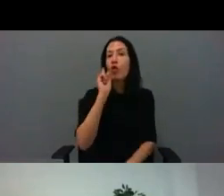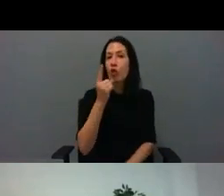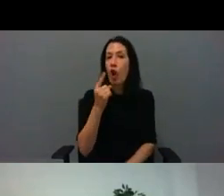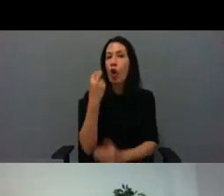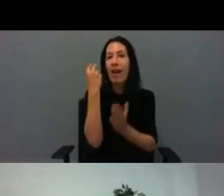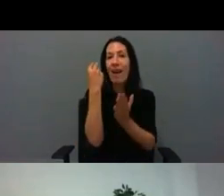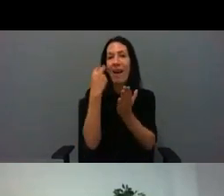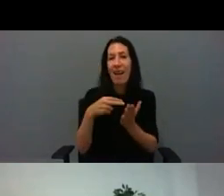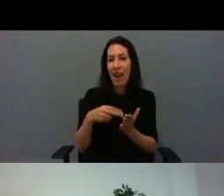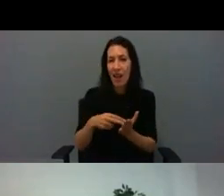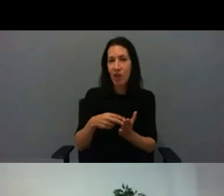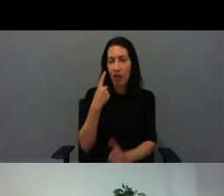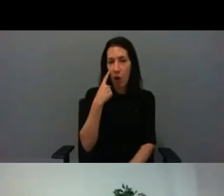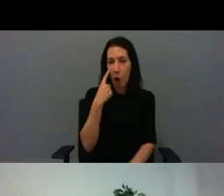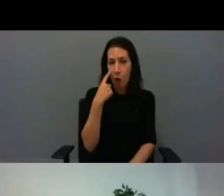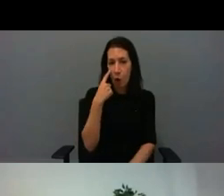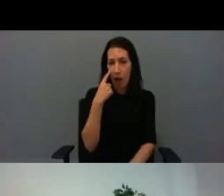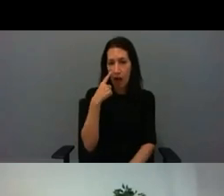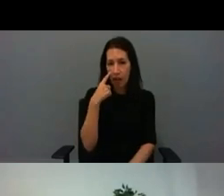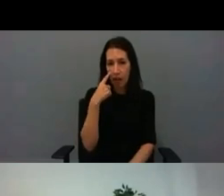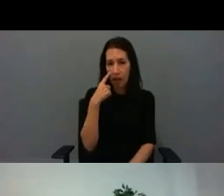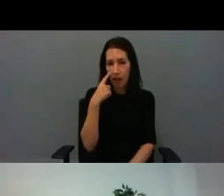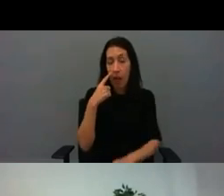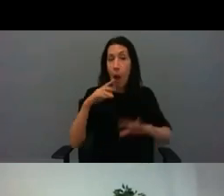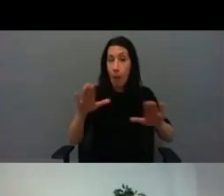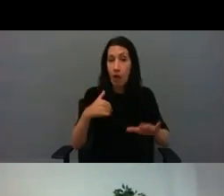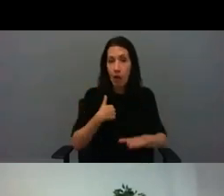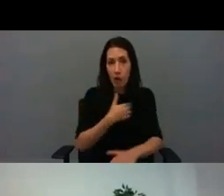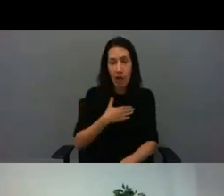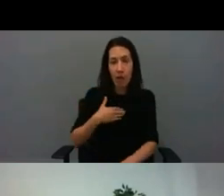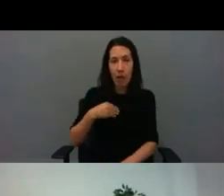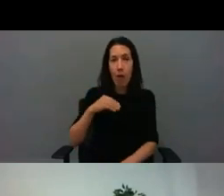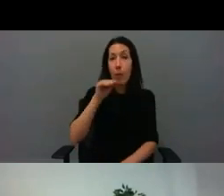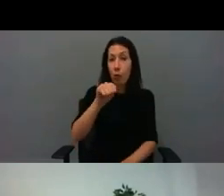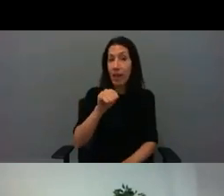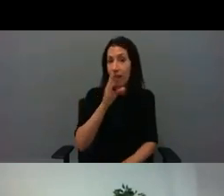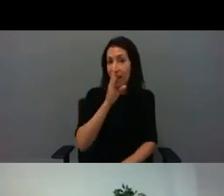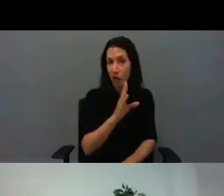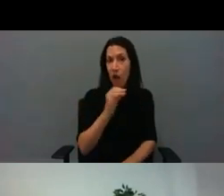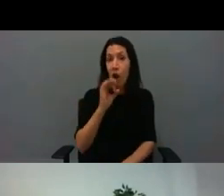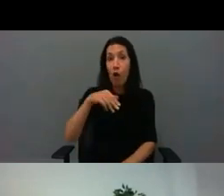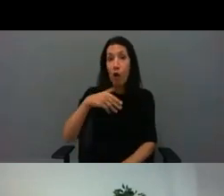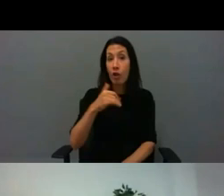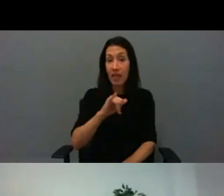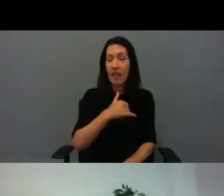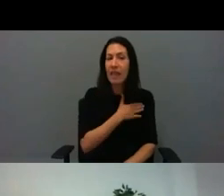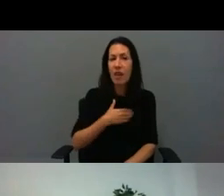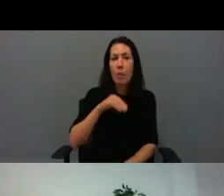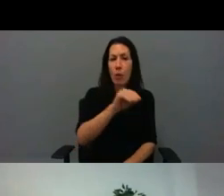oculares. Pero, y aquí le voy a preguntar yo creo a Conchi, le voy a trasladar esta pregunta.